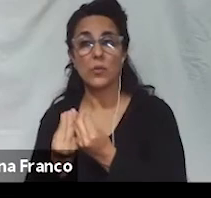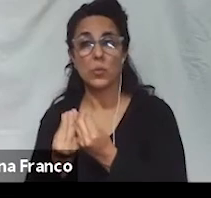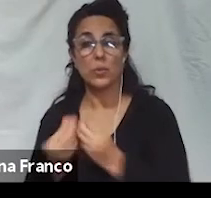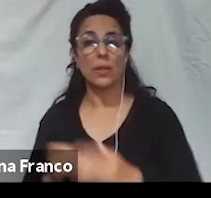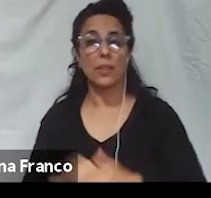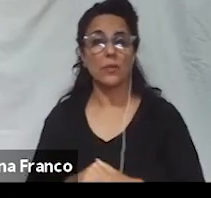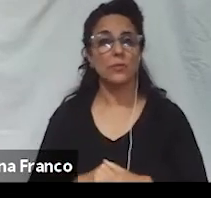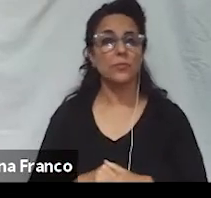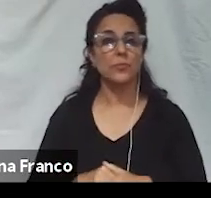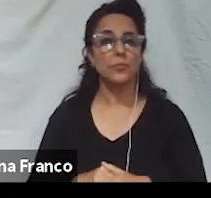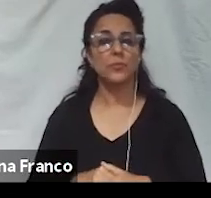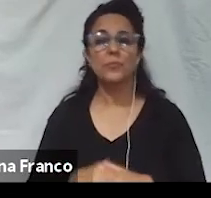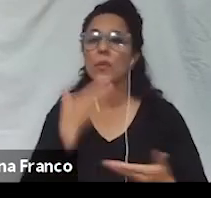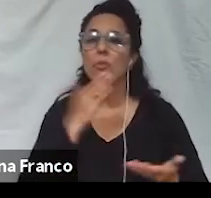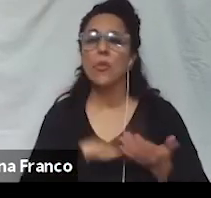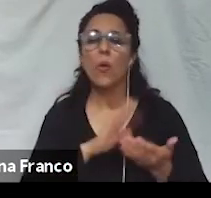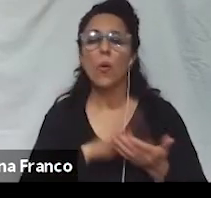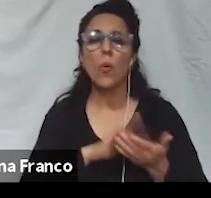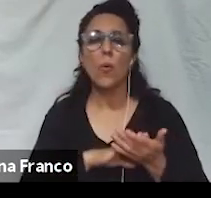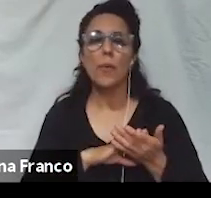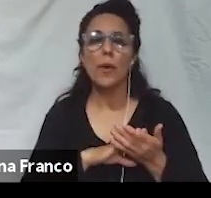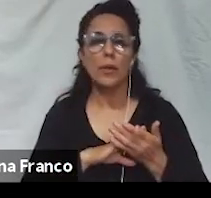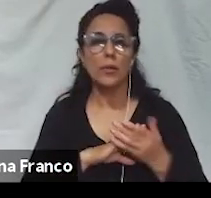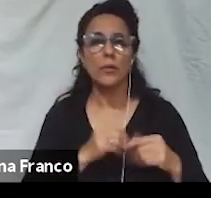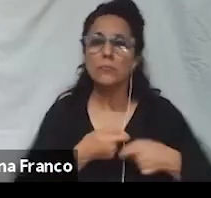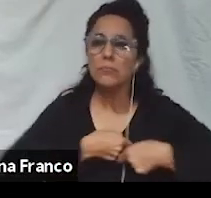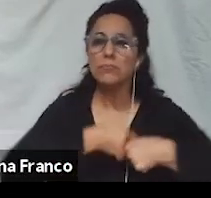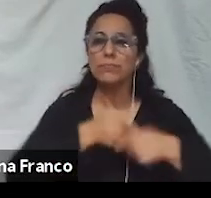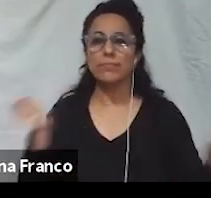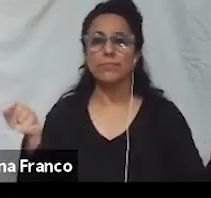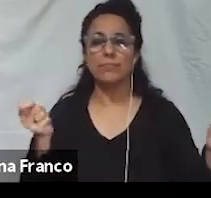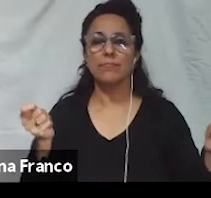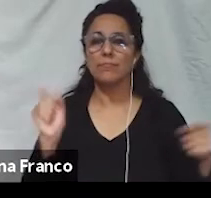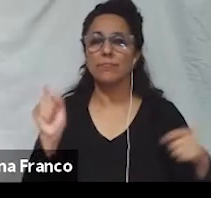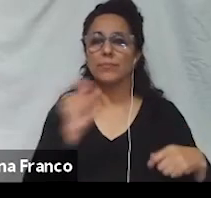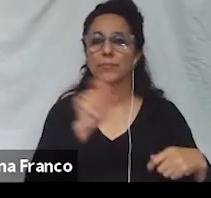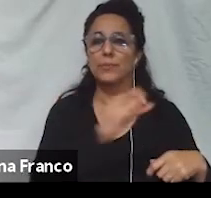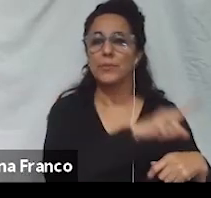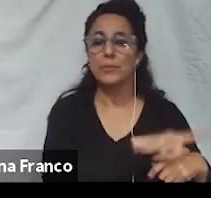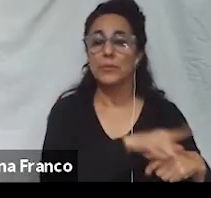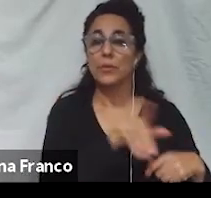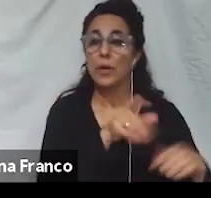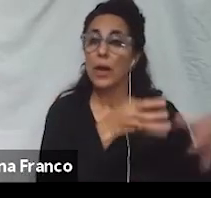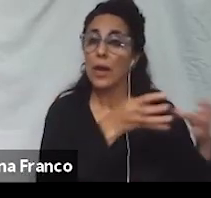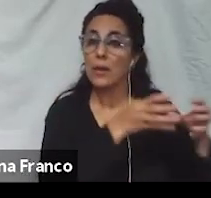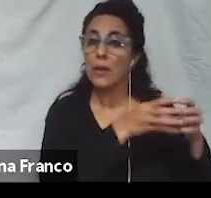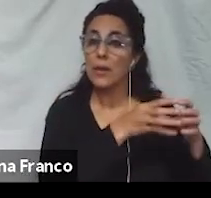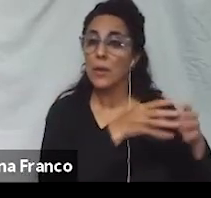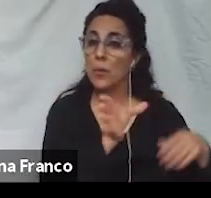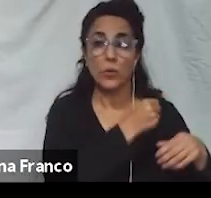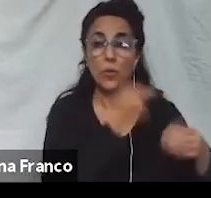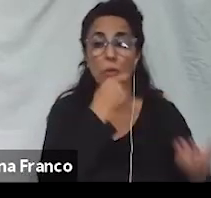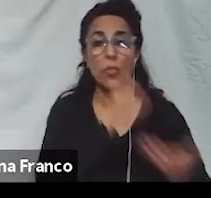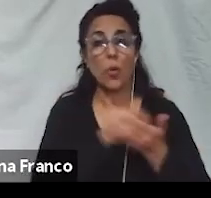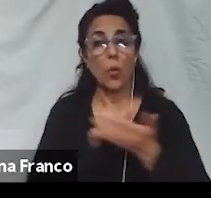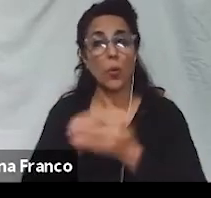a crear nuestro documento para que se distribuya a las personas que corresponda y puedan trabajar a partir